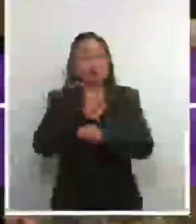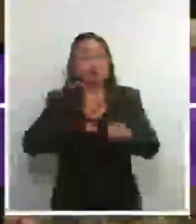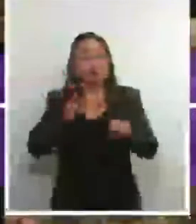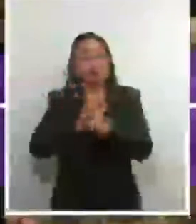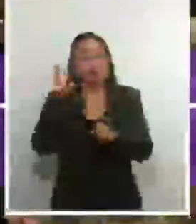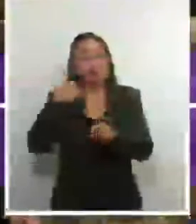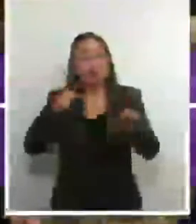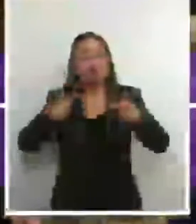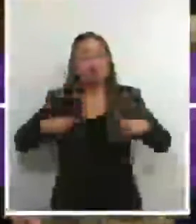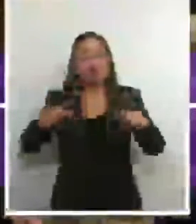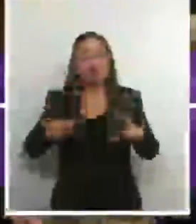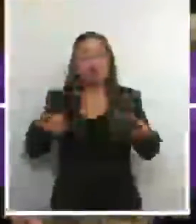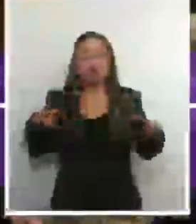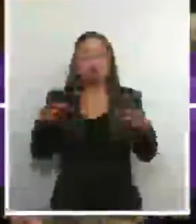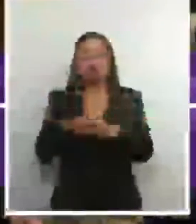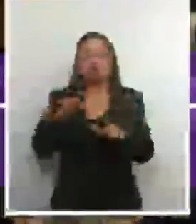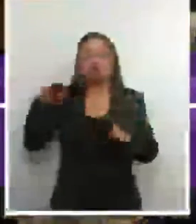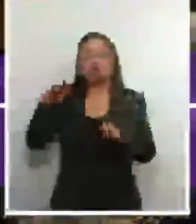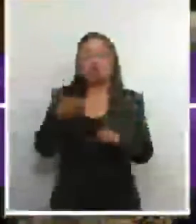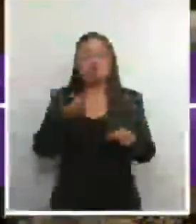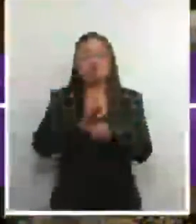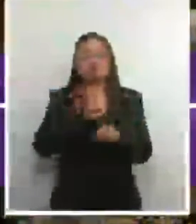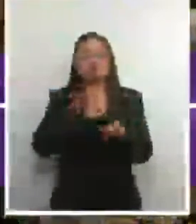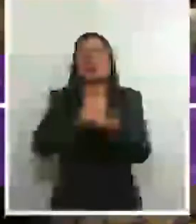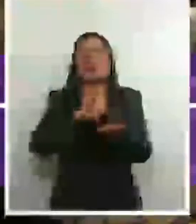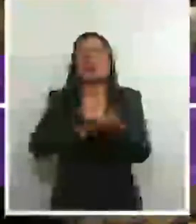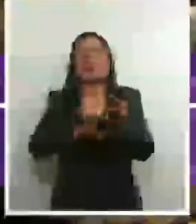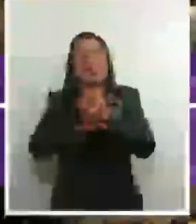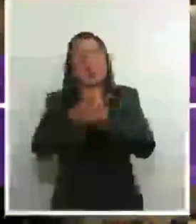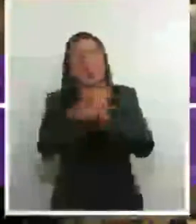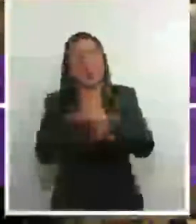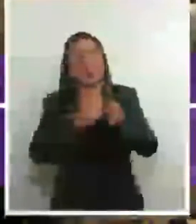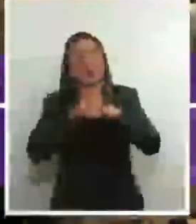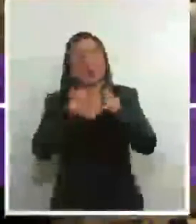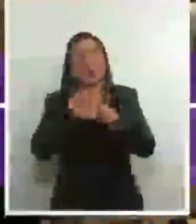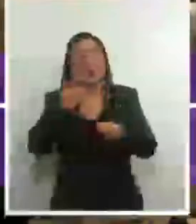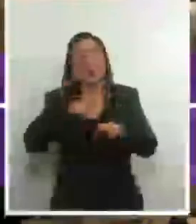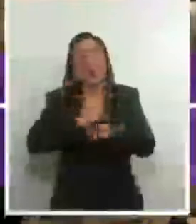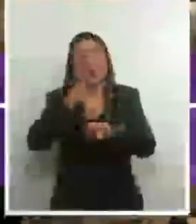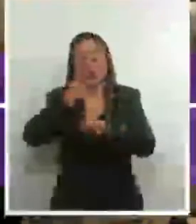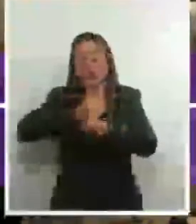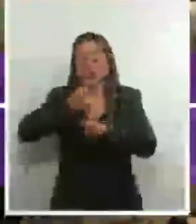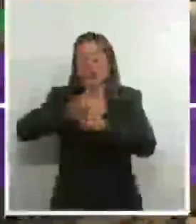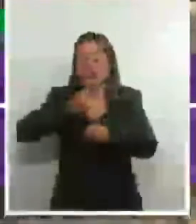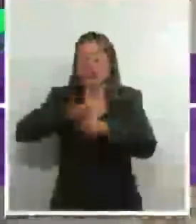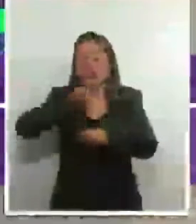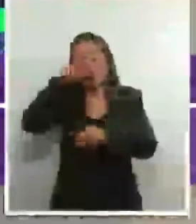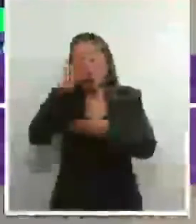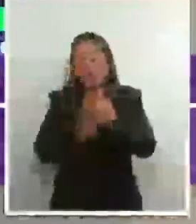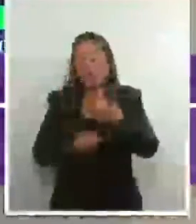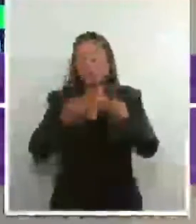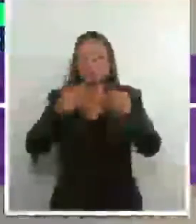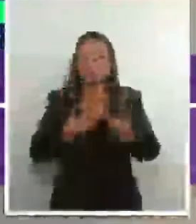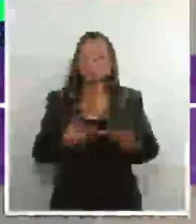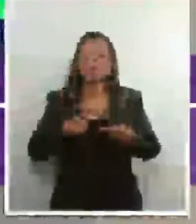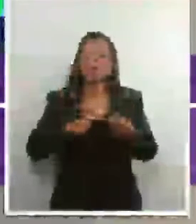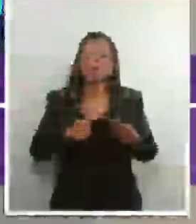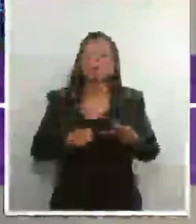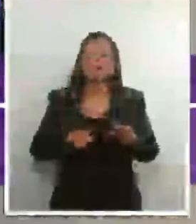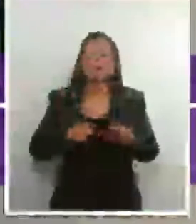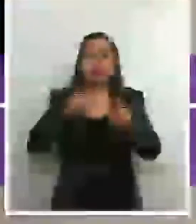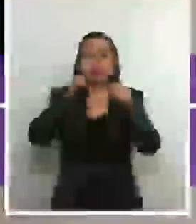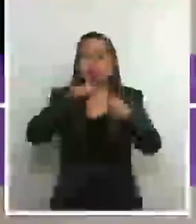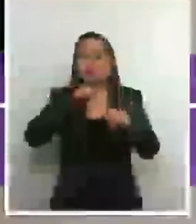las personas y tiene como ejes rectores la prevención social de la violencia y del delito, la atención a las personas,